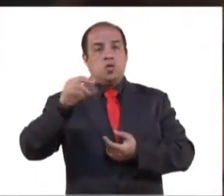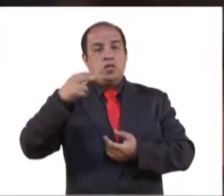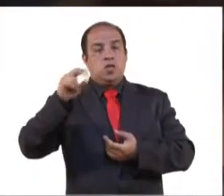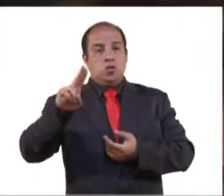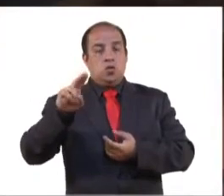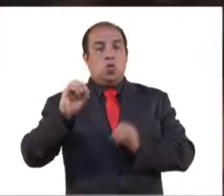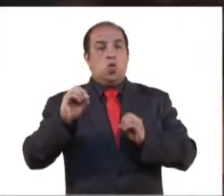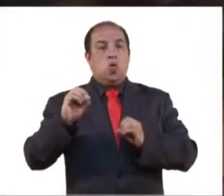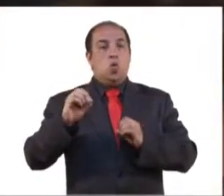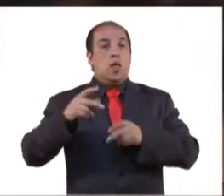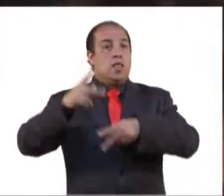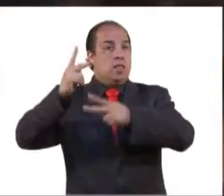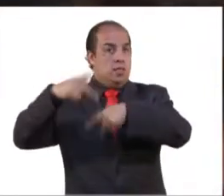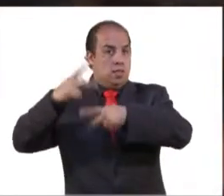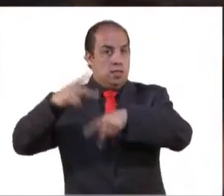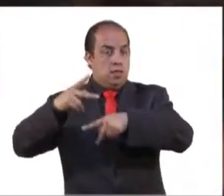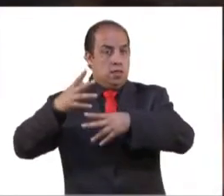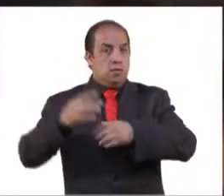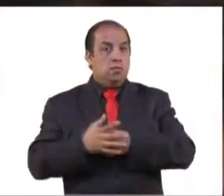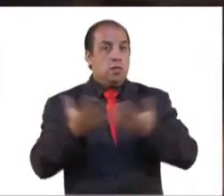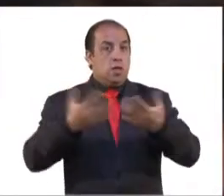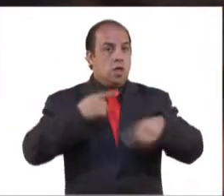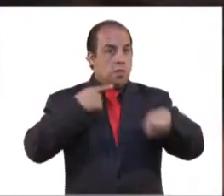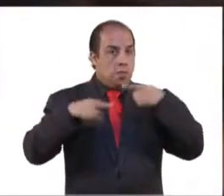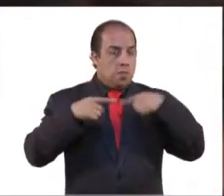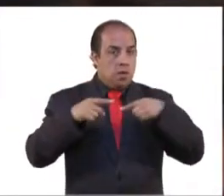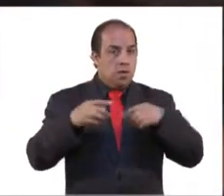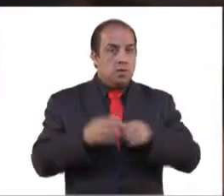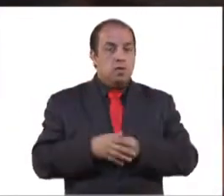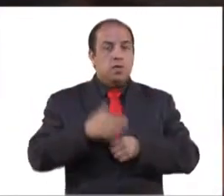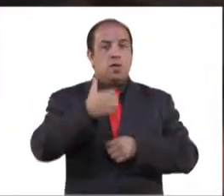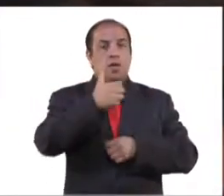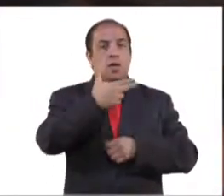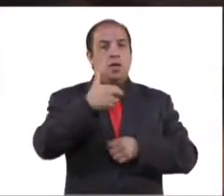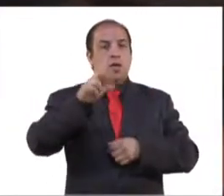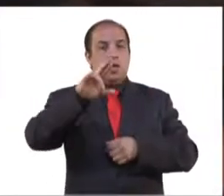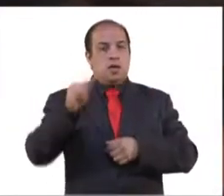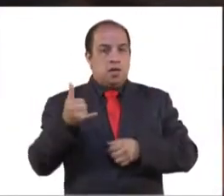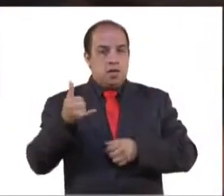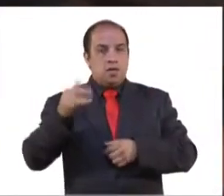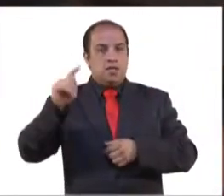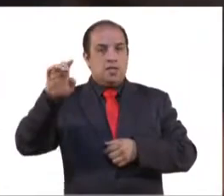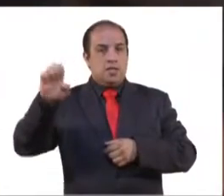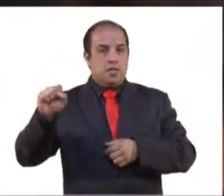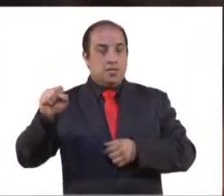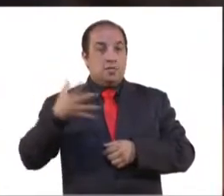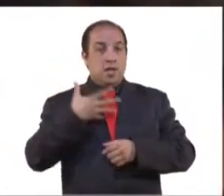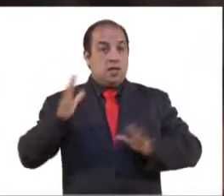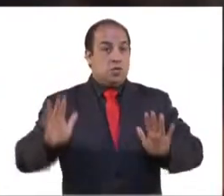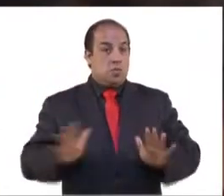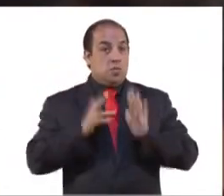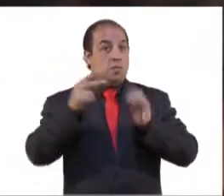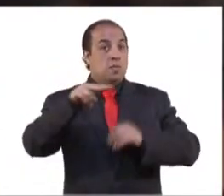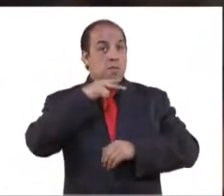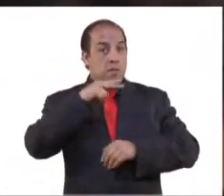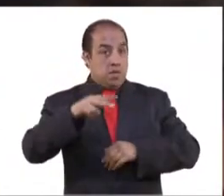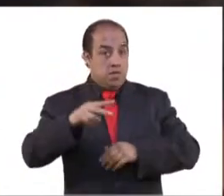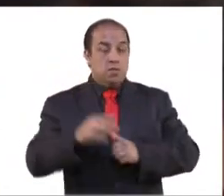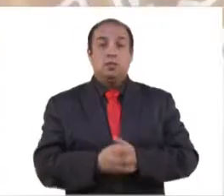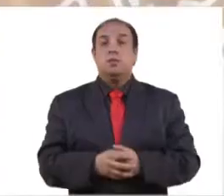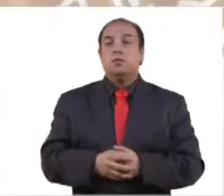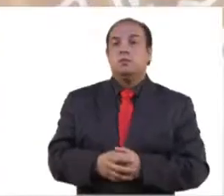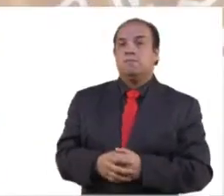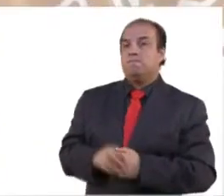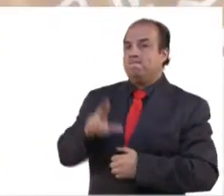su cuenta de TikTok que hizo algunos comentarios de que Harry Styles iba a estar o iba a ser sorpresa navideña? No,